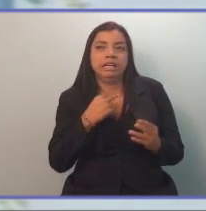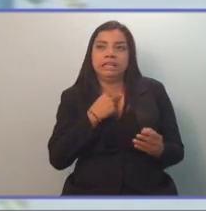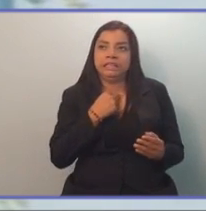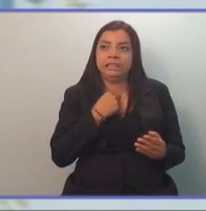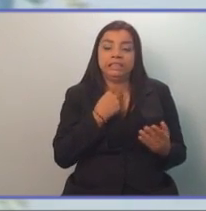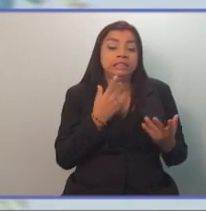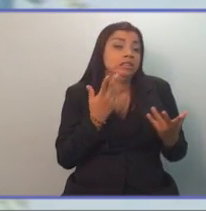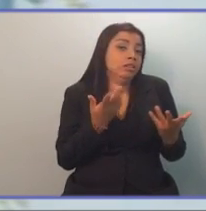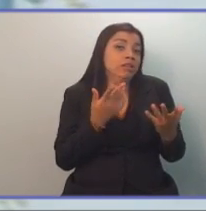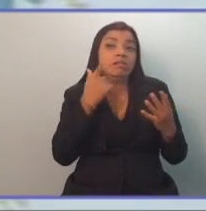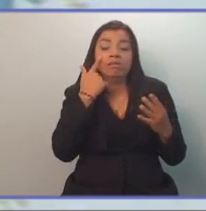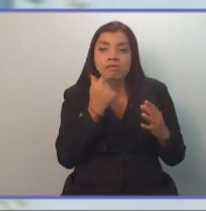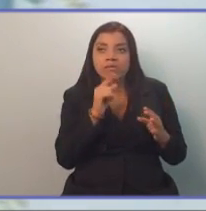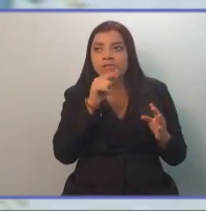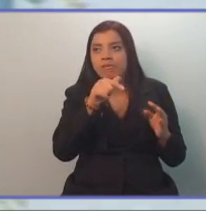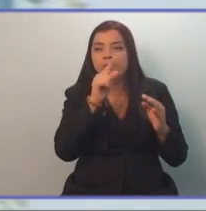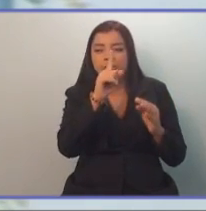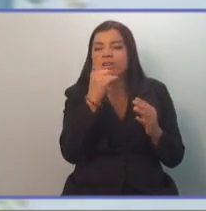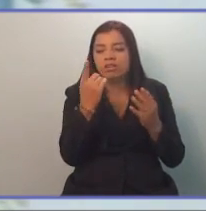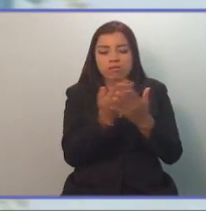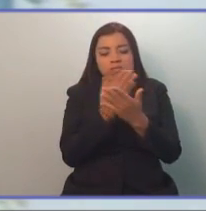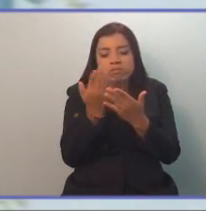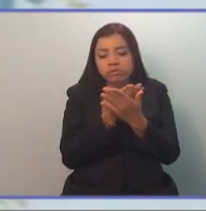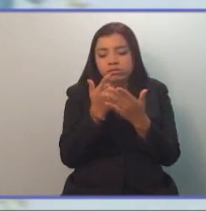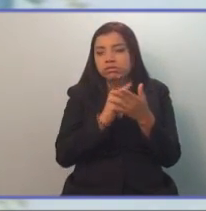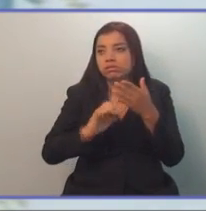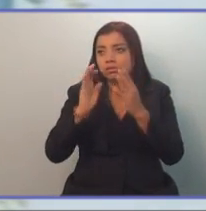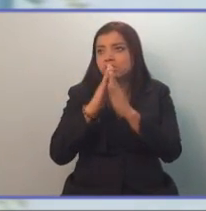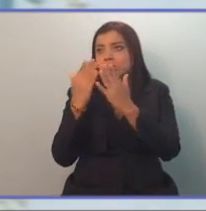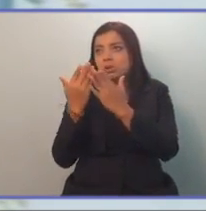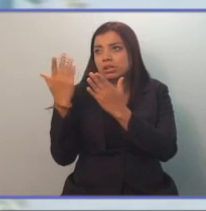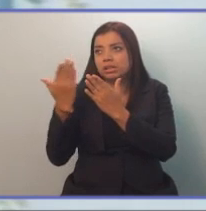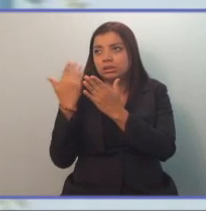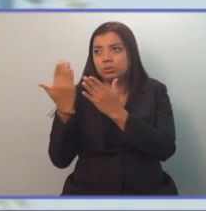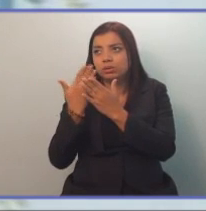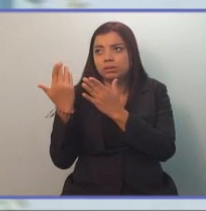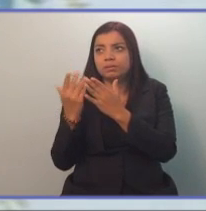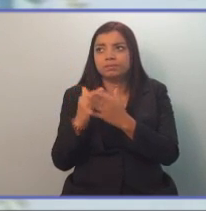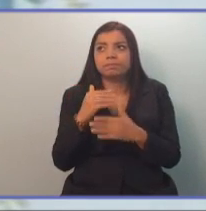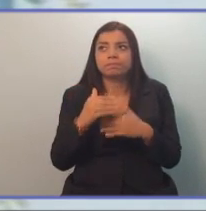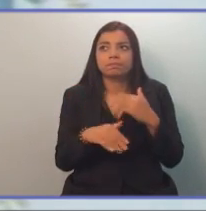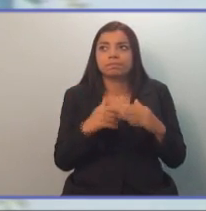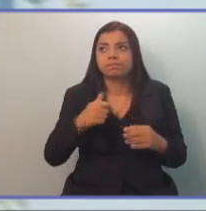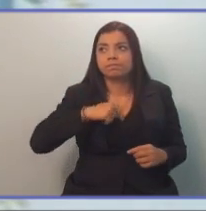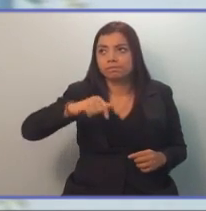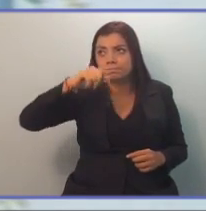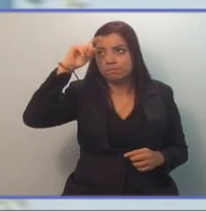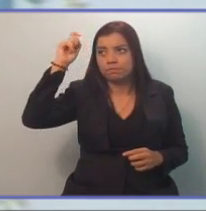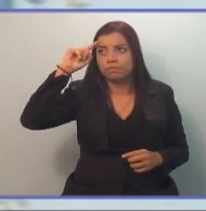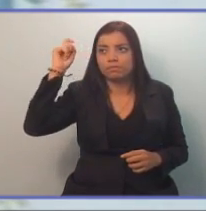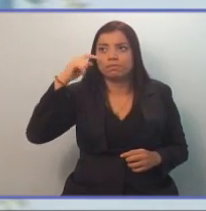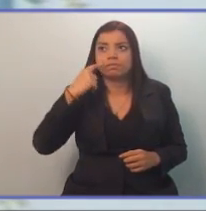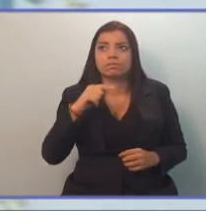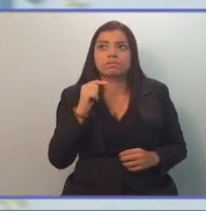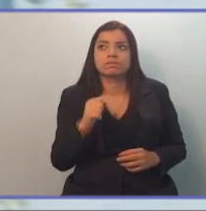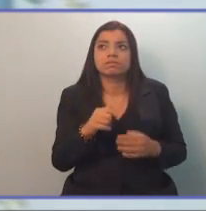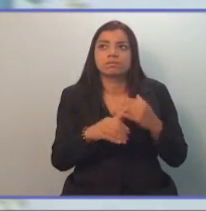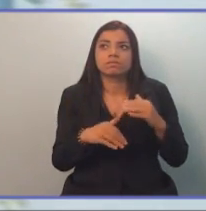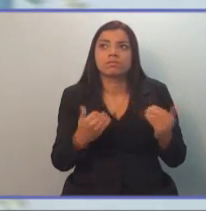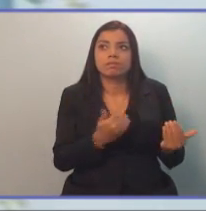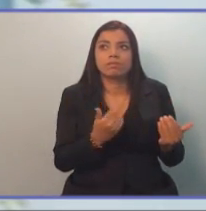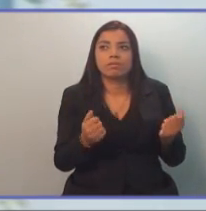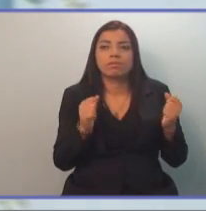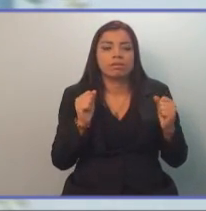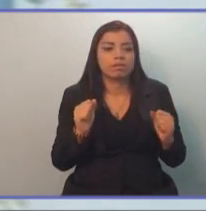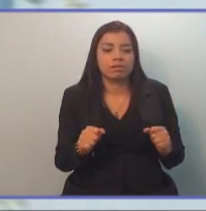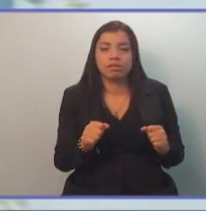una de ellas, por cierto, está todavía en estudio en la Sala Constitucional. Y en materia laboral, cuando se decía